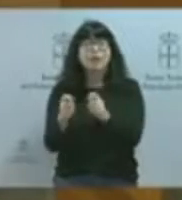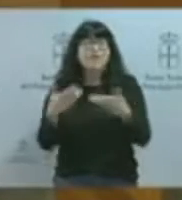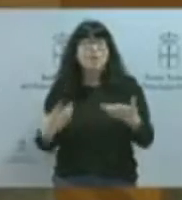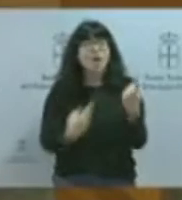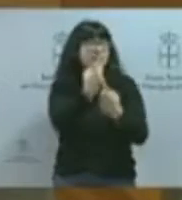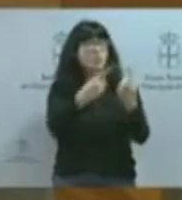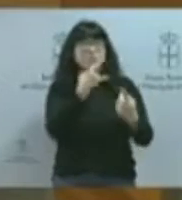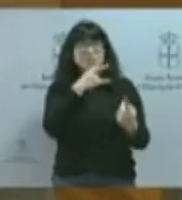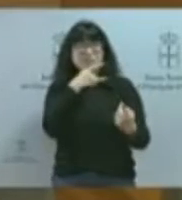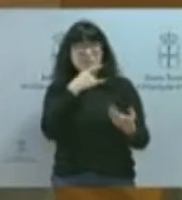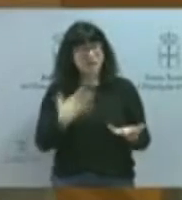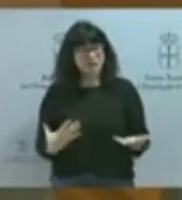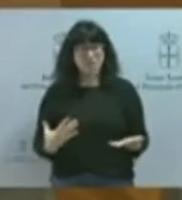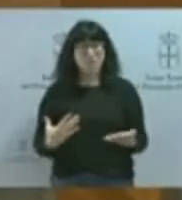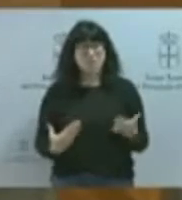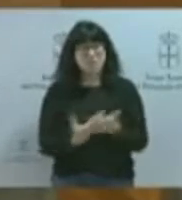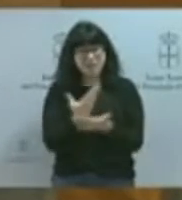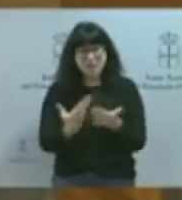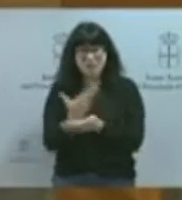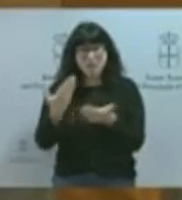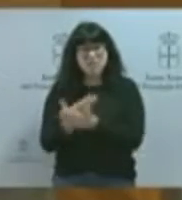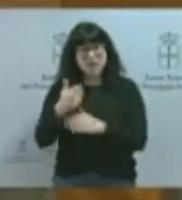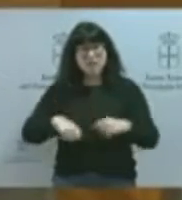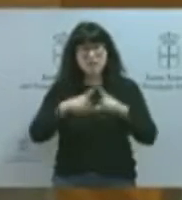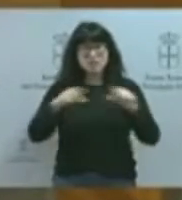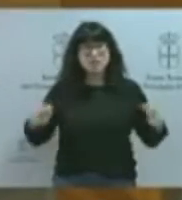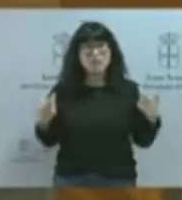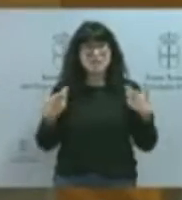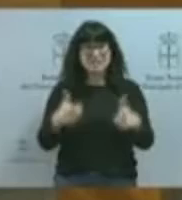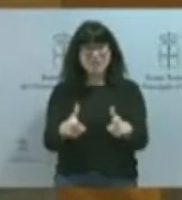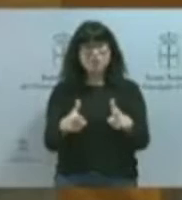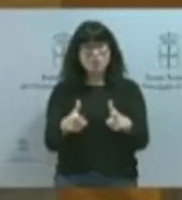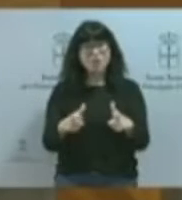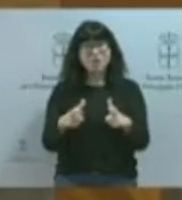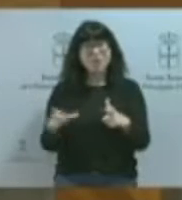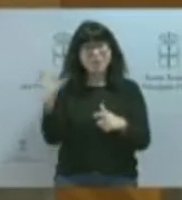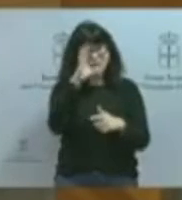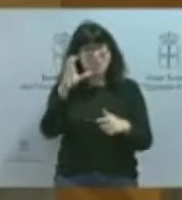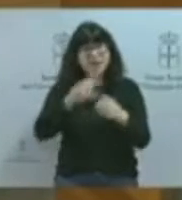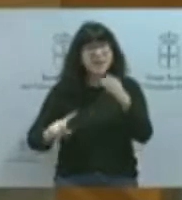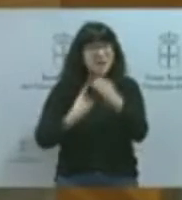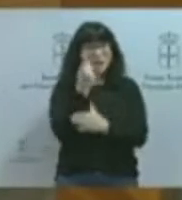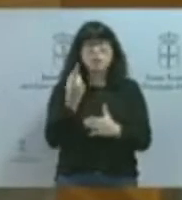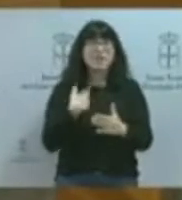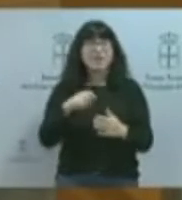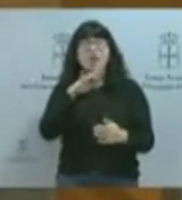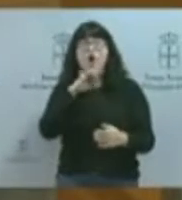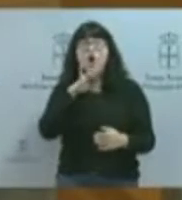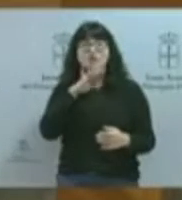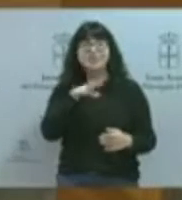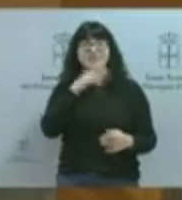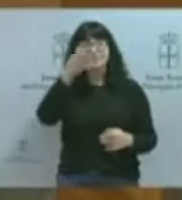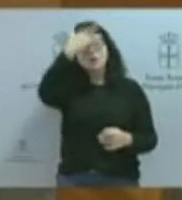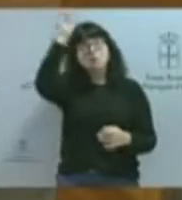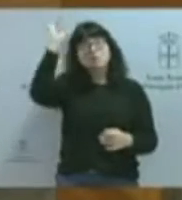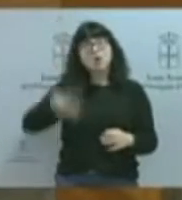en Asturias, los sectores que conocen el ámbito de la innovación y la ciencia están muy contentos de que haya por fin una consejería de ciencia que unifique en este...